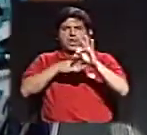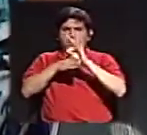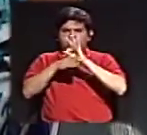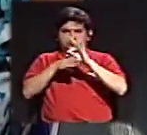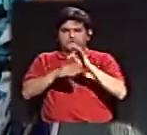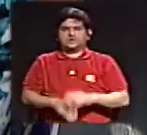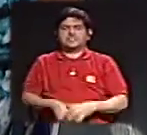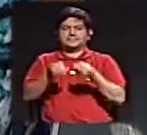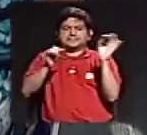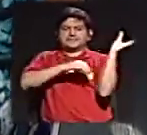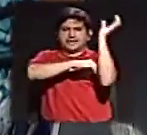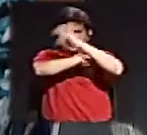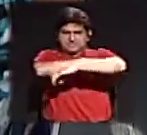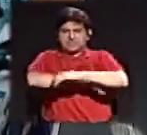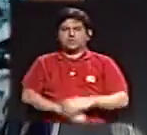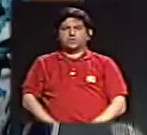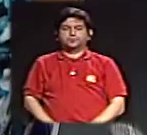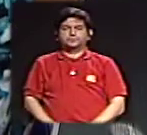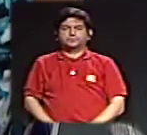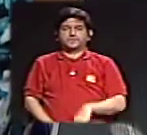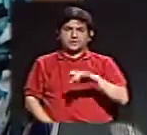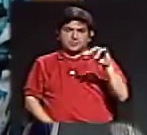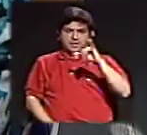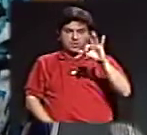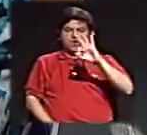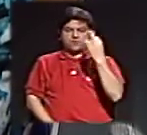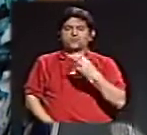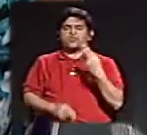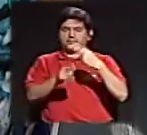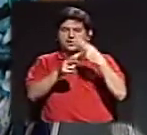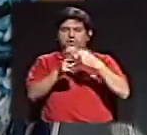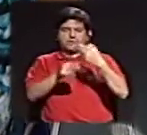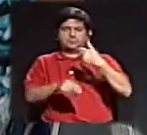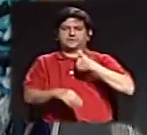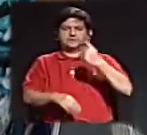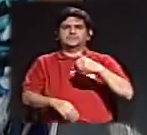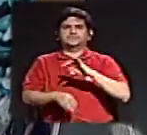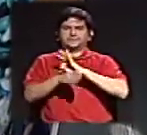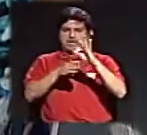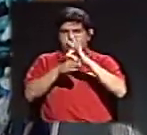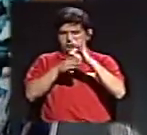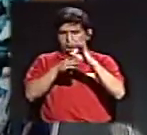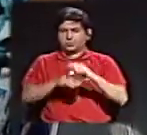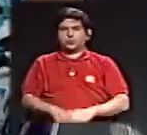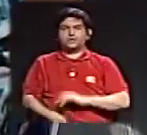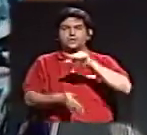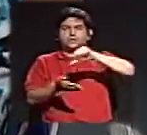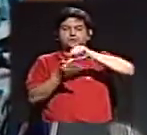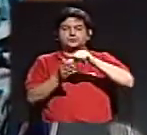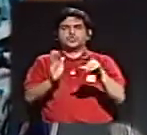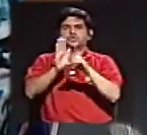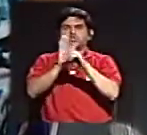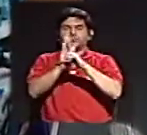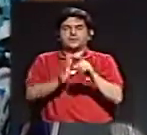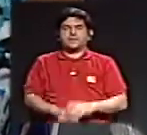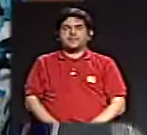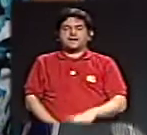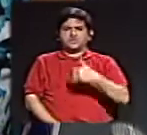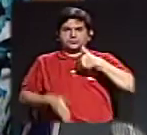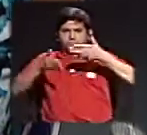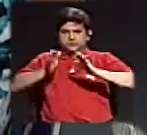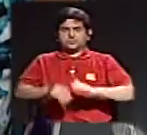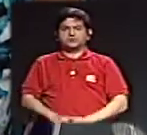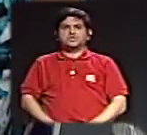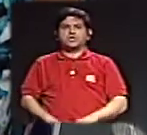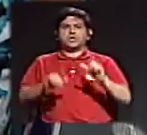aborto impune o terapéutico, como lo conocemos comúnmente. El Centro de Derechos Reproductivos y la